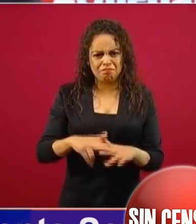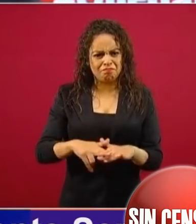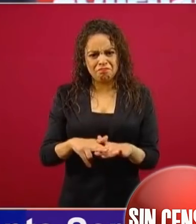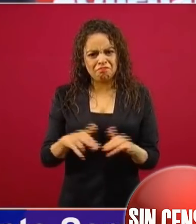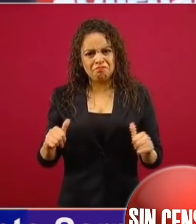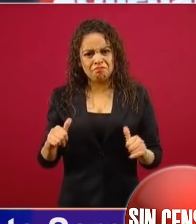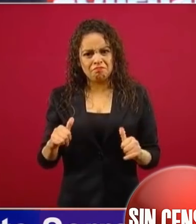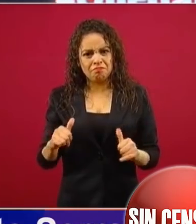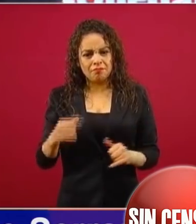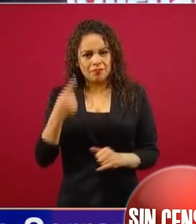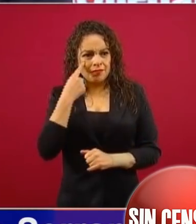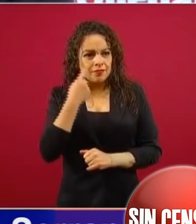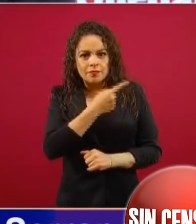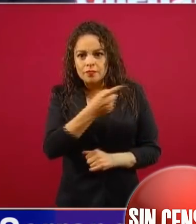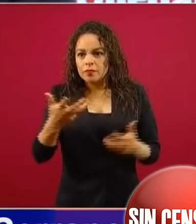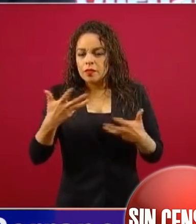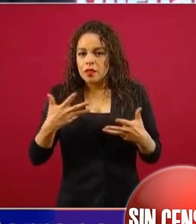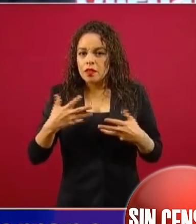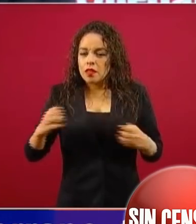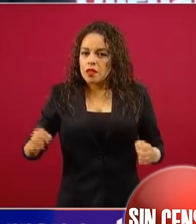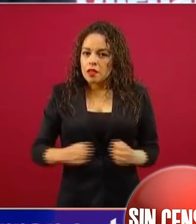la tragedia,